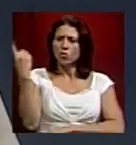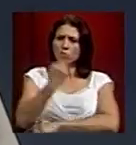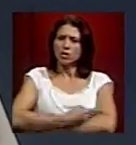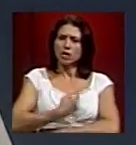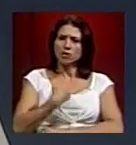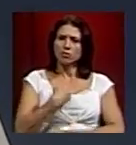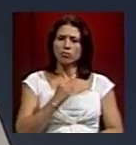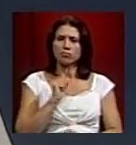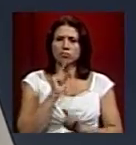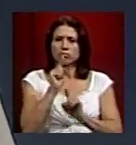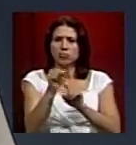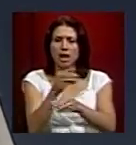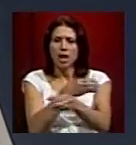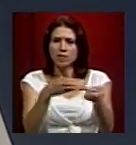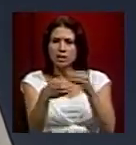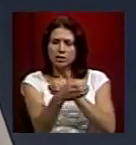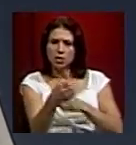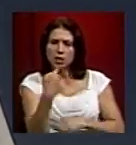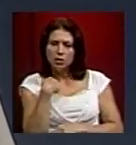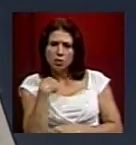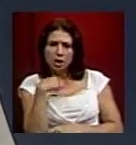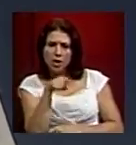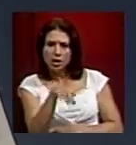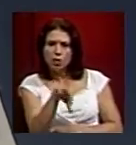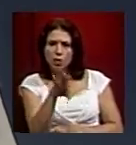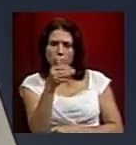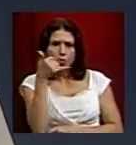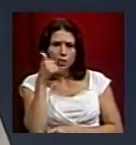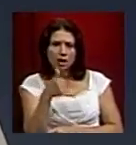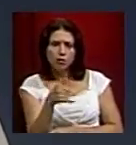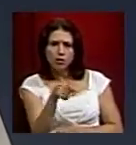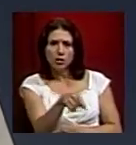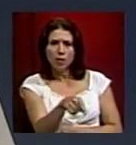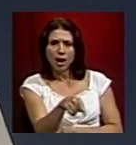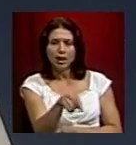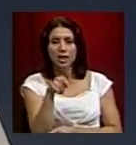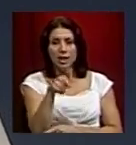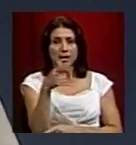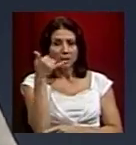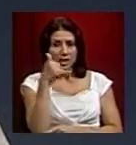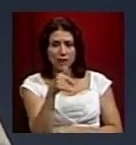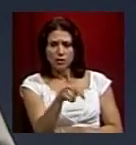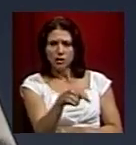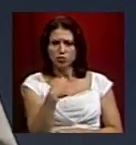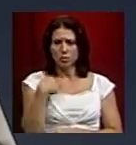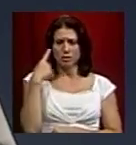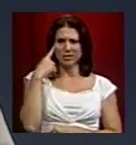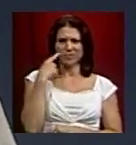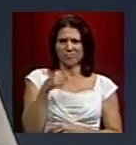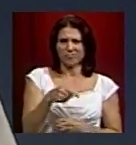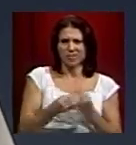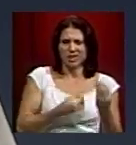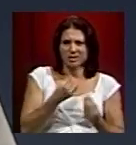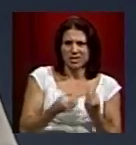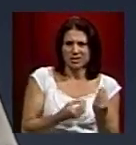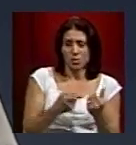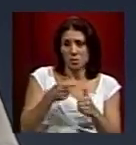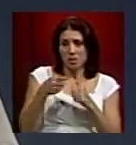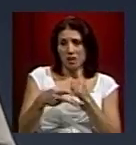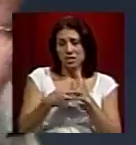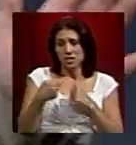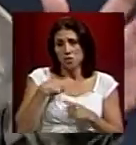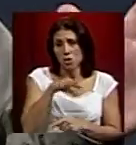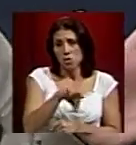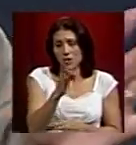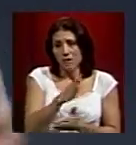a la habitación y me encontré un teléfono celular. Y ese teléfono celular, dije yo, ¿pero qué es esto? Era la primera vez que encontraba yo en un